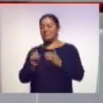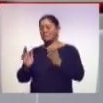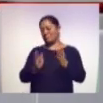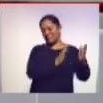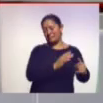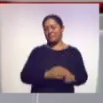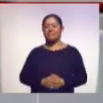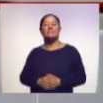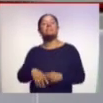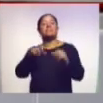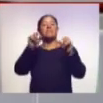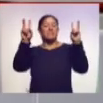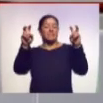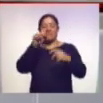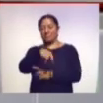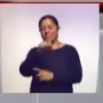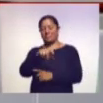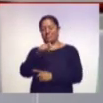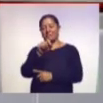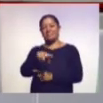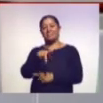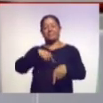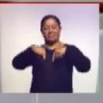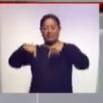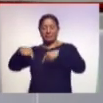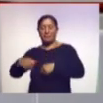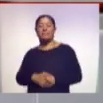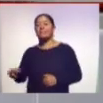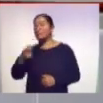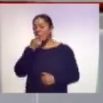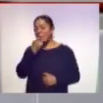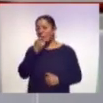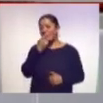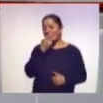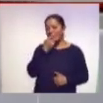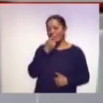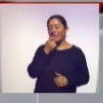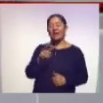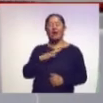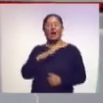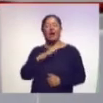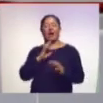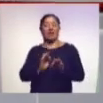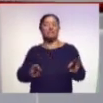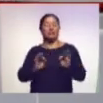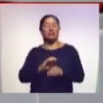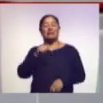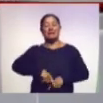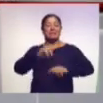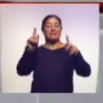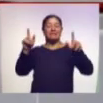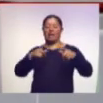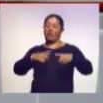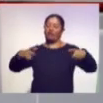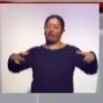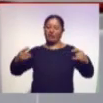dejamos el tema del fútbol, porque precisamente el arbitraje juega un papel muy importante, sobre todo en los partidos, y afortunadamente en Tlaxcala están creciendo cada